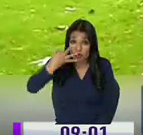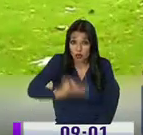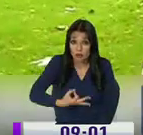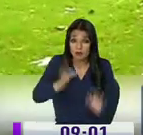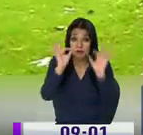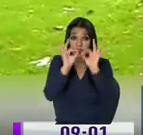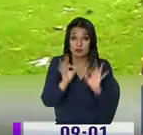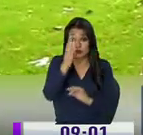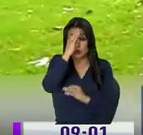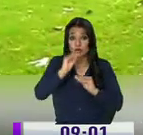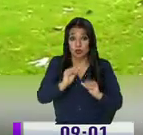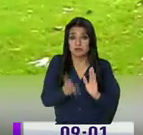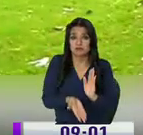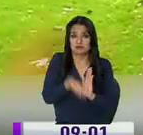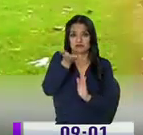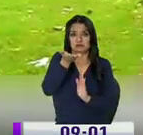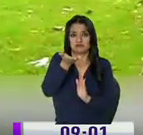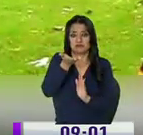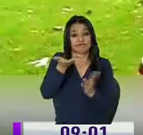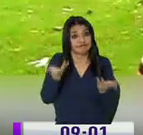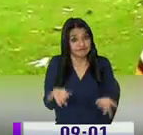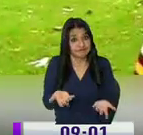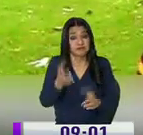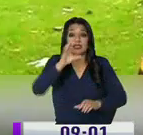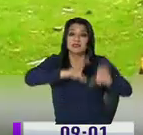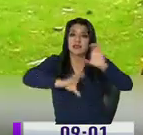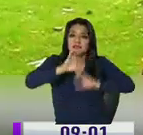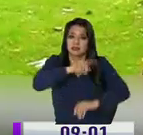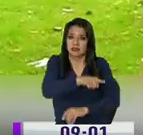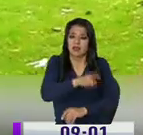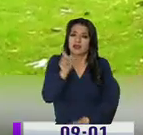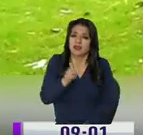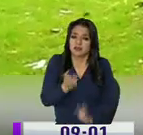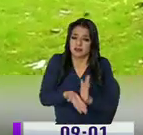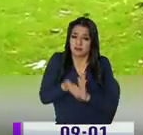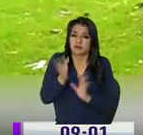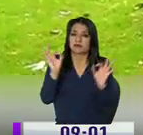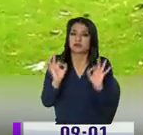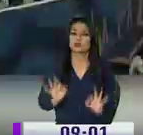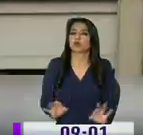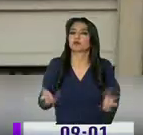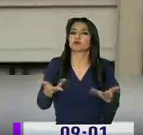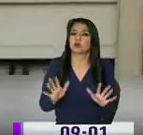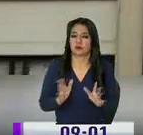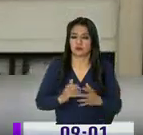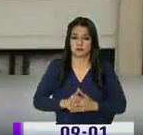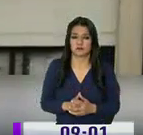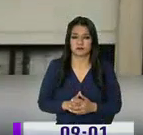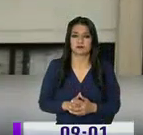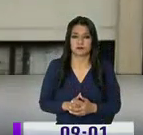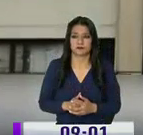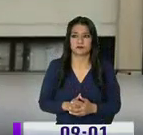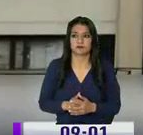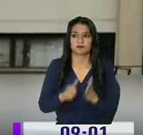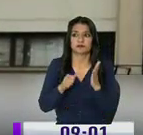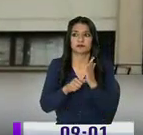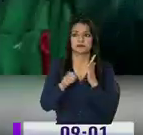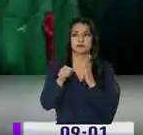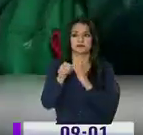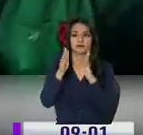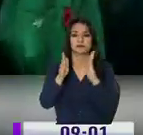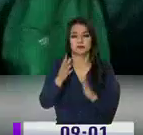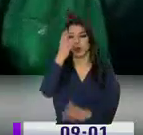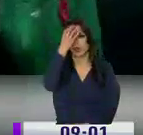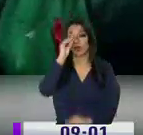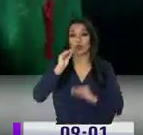educación, sino en el presupuesto de Colciencias, en donde pues no ha aumentado el presupuesto de su funcionamiento. Por su parte, el Ministerio de Educación